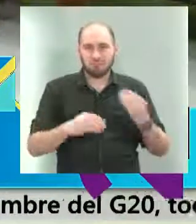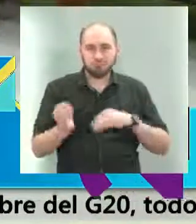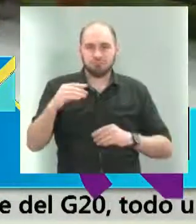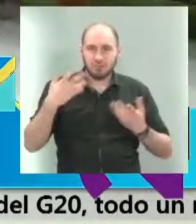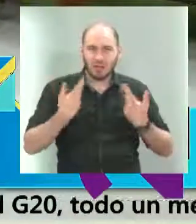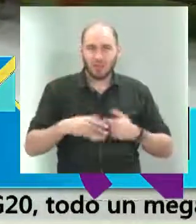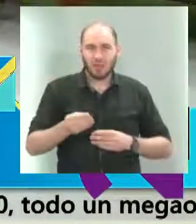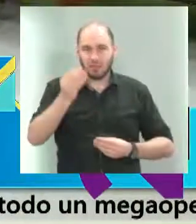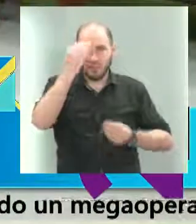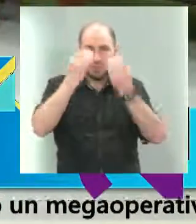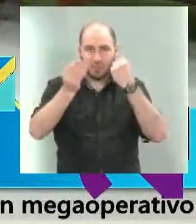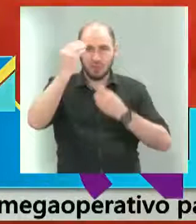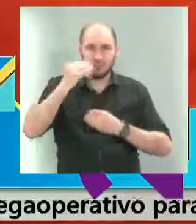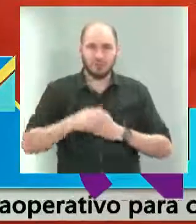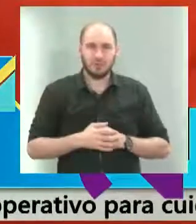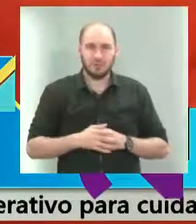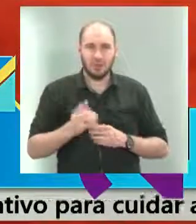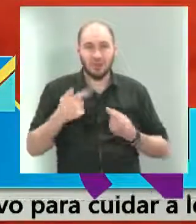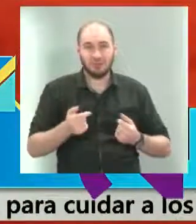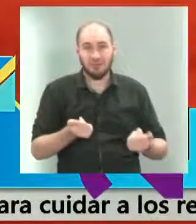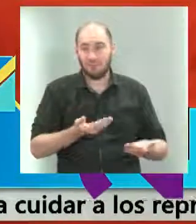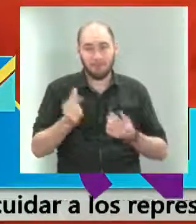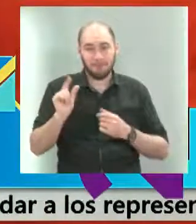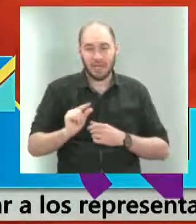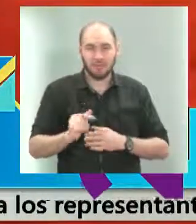Y cosas y cosas. Y creo que cada vez nos queda